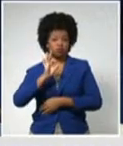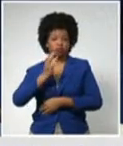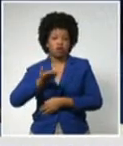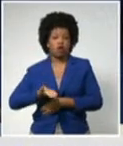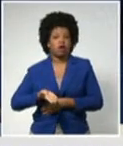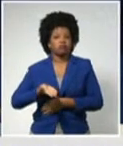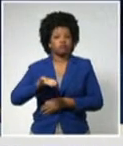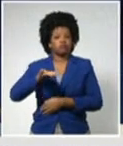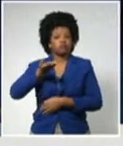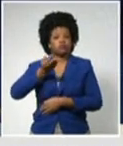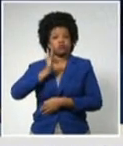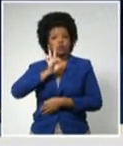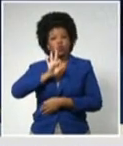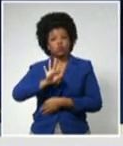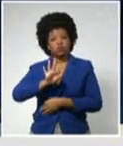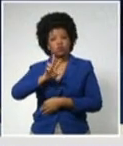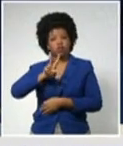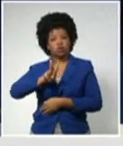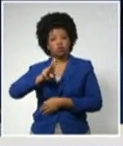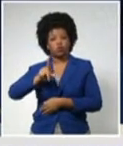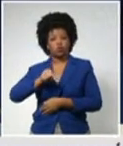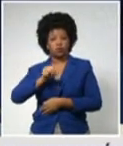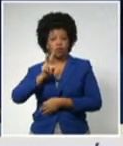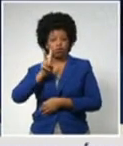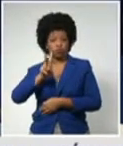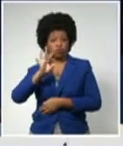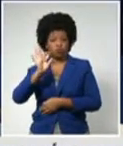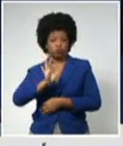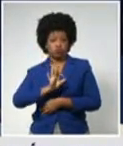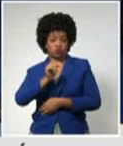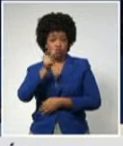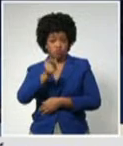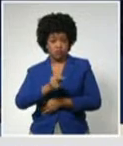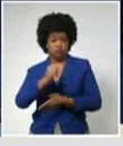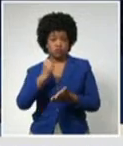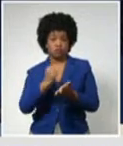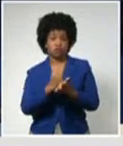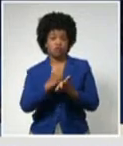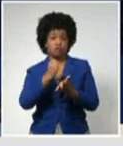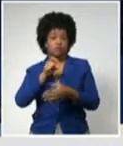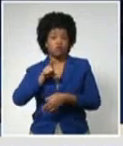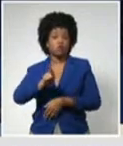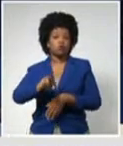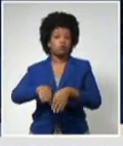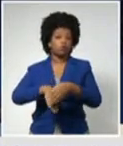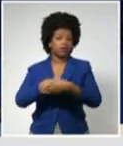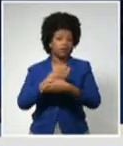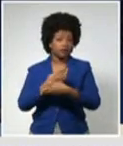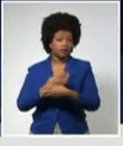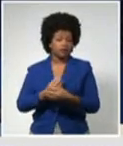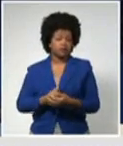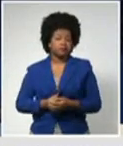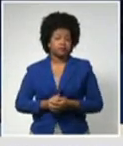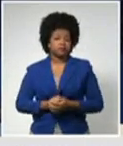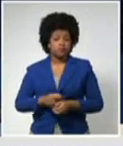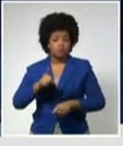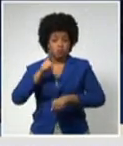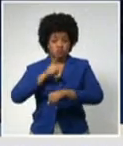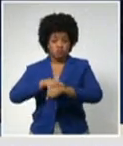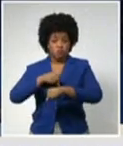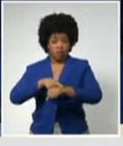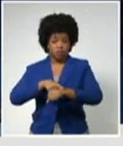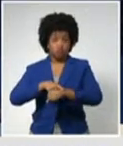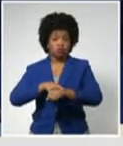al 82,2% de los casos confirmados en los últimos días, pues en el momento del